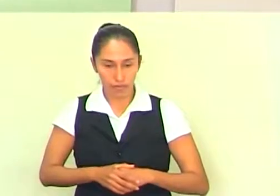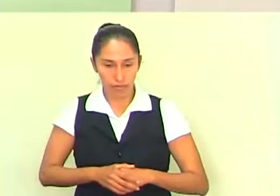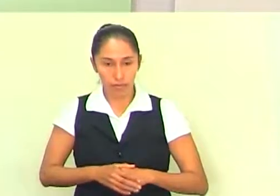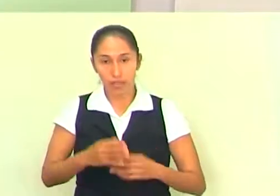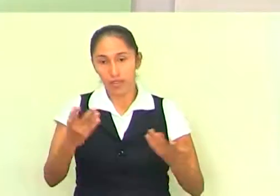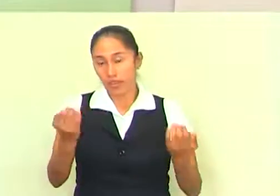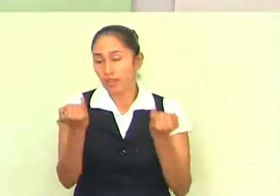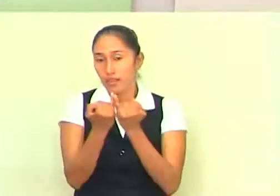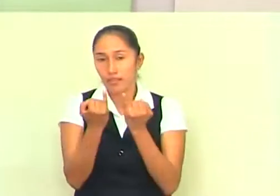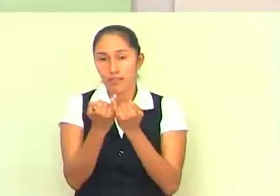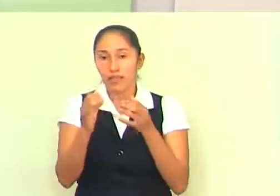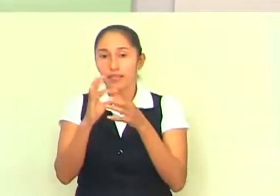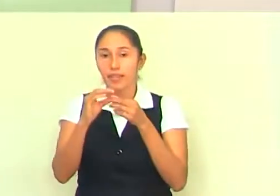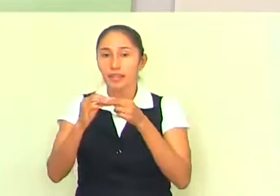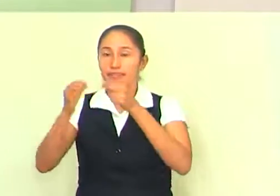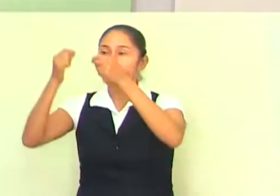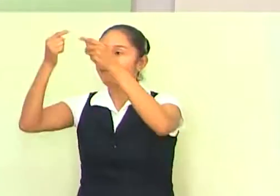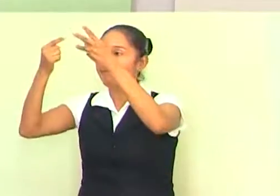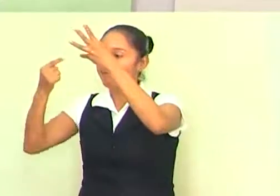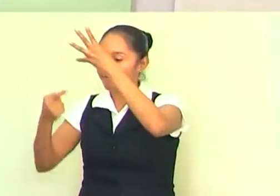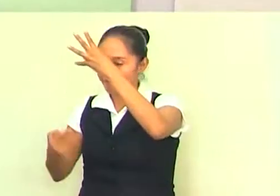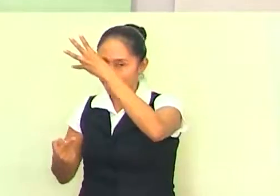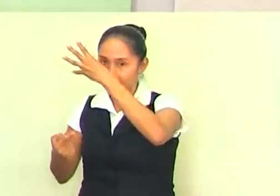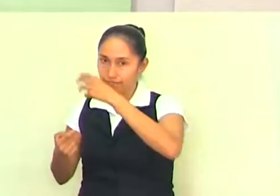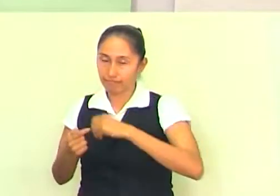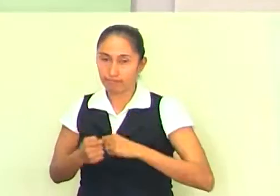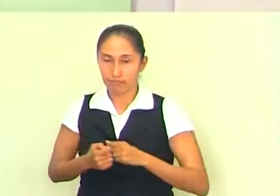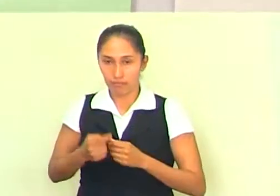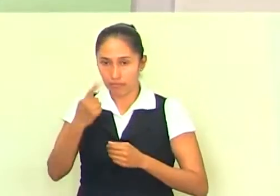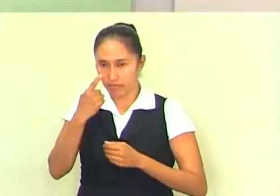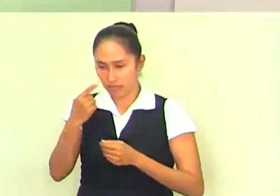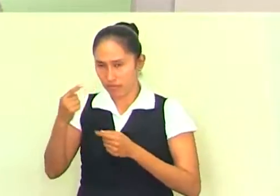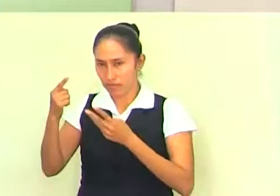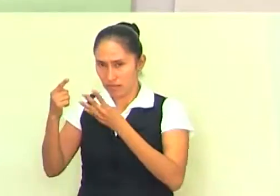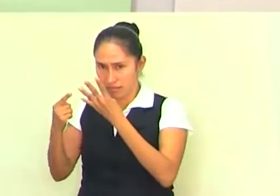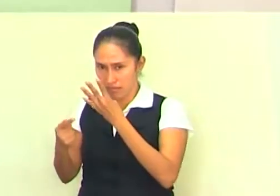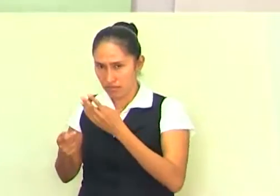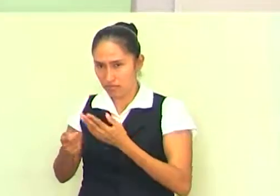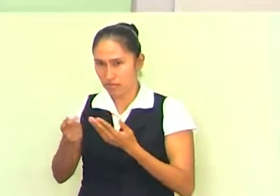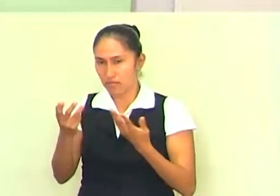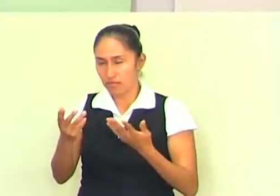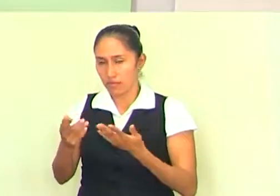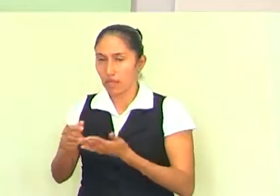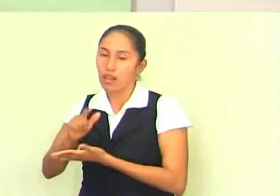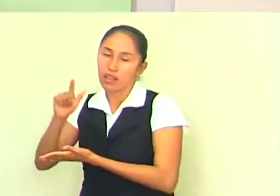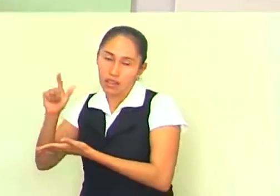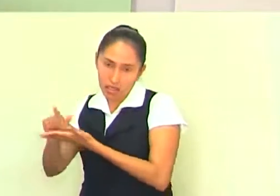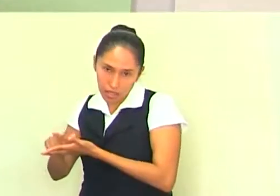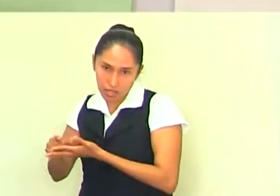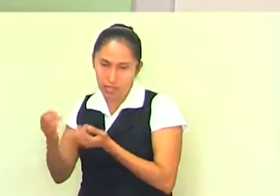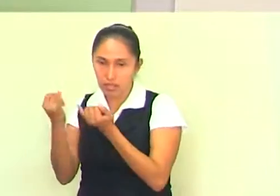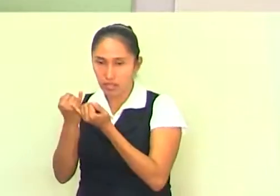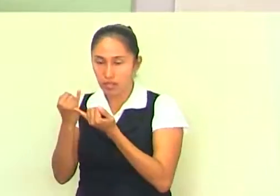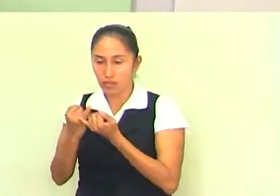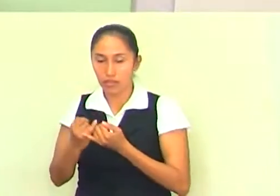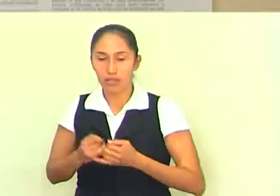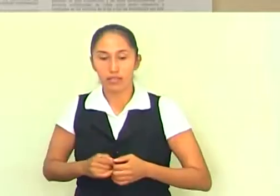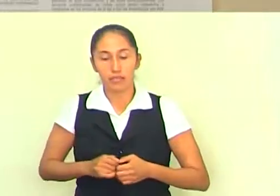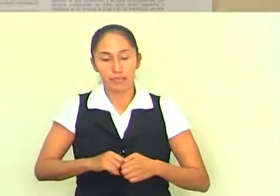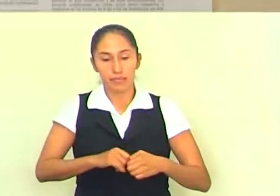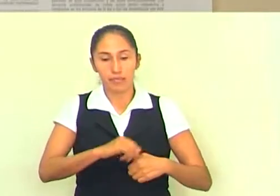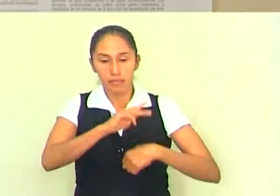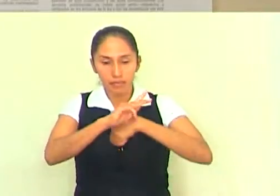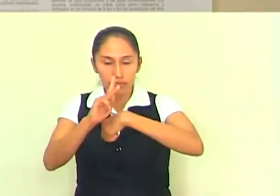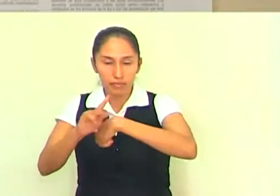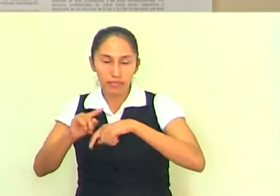prerrogativas pues van a estar plasmadas en leyes, en declaraciones universales, pero esencialmente en